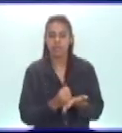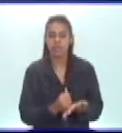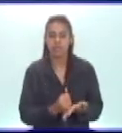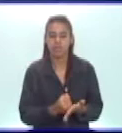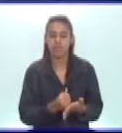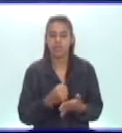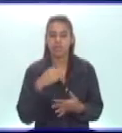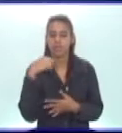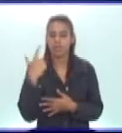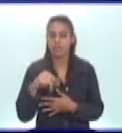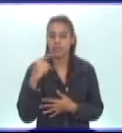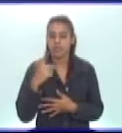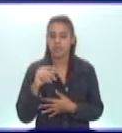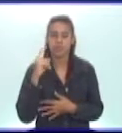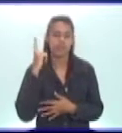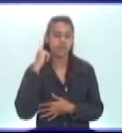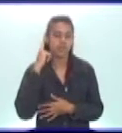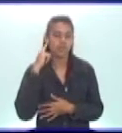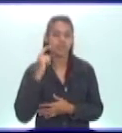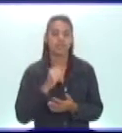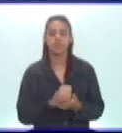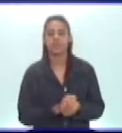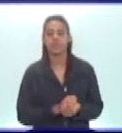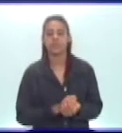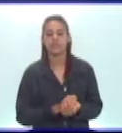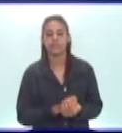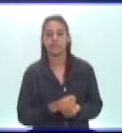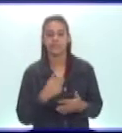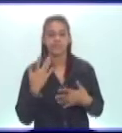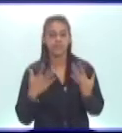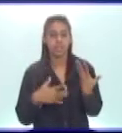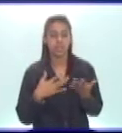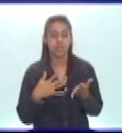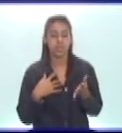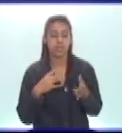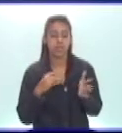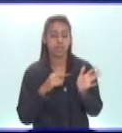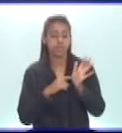esta rehabilitación. Ahora, estas actividades que nosotros vamos a sugerir